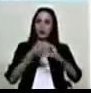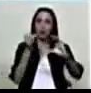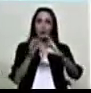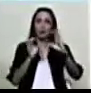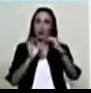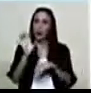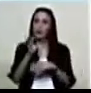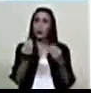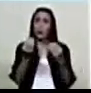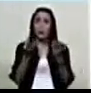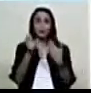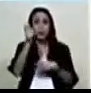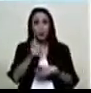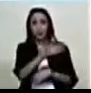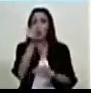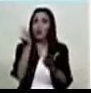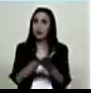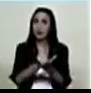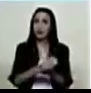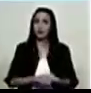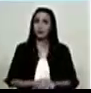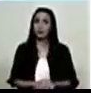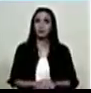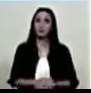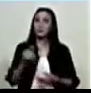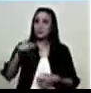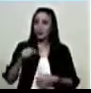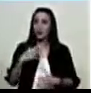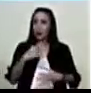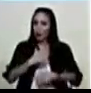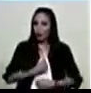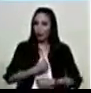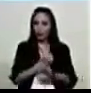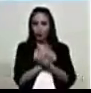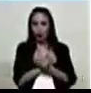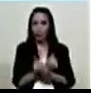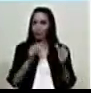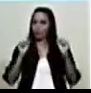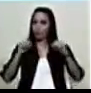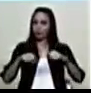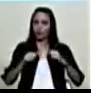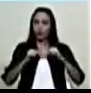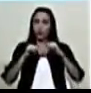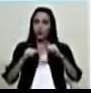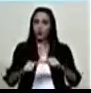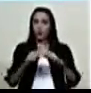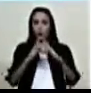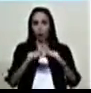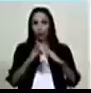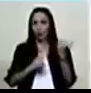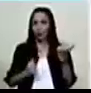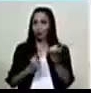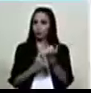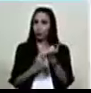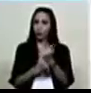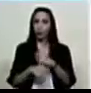Con tu fe y con mi fe. Aquí vamos, con tu confianza y tu amor, y mi confianza y mi amor. Aquí